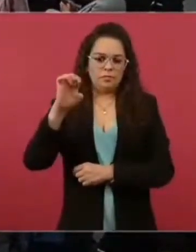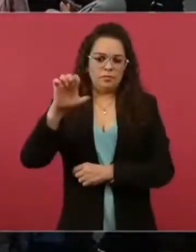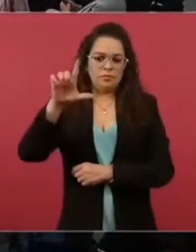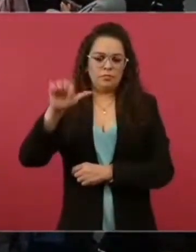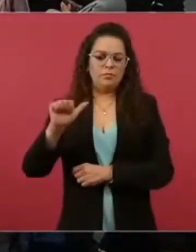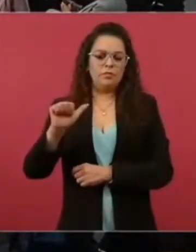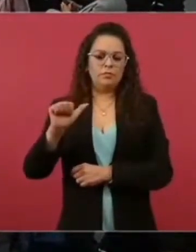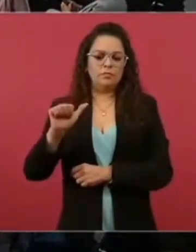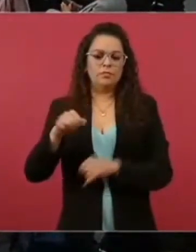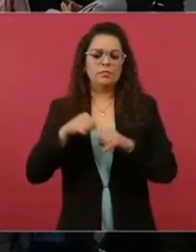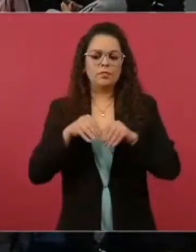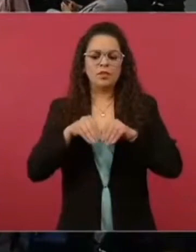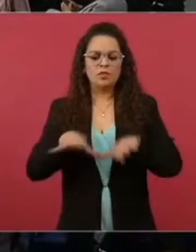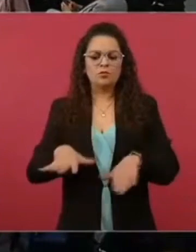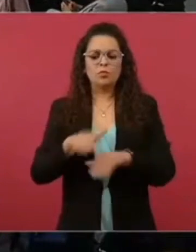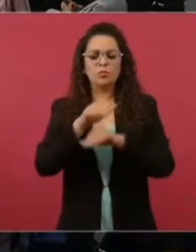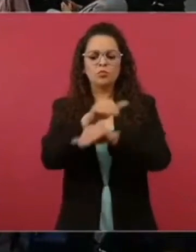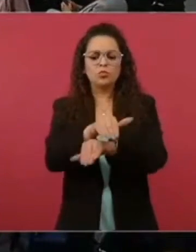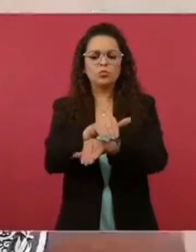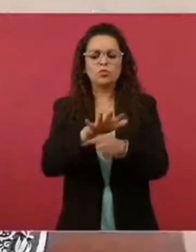dato sobre